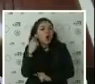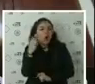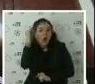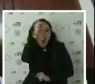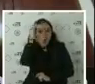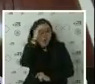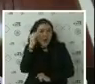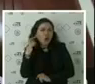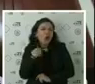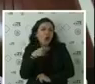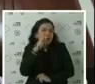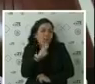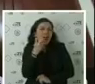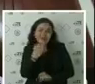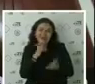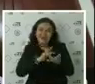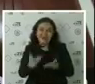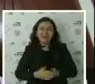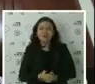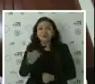Gracias, Yael. Adelante, Zoe.